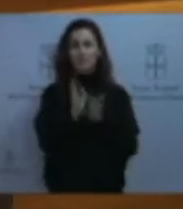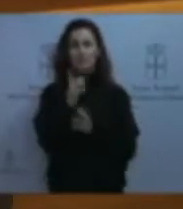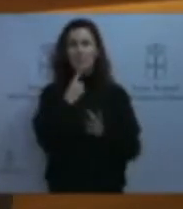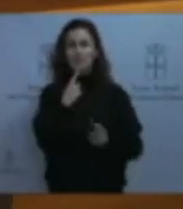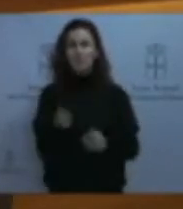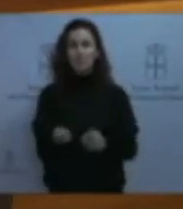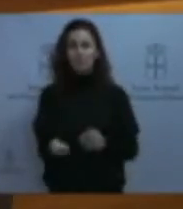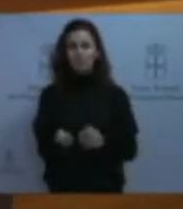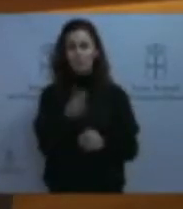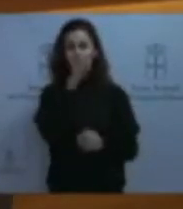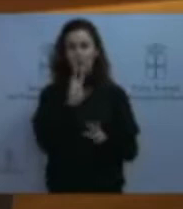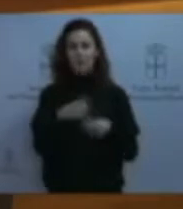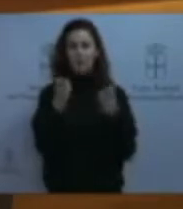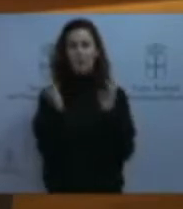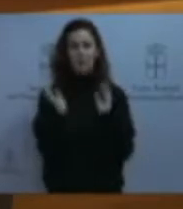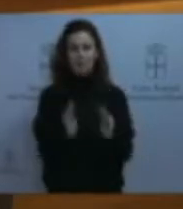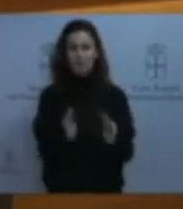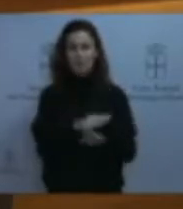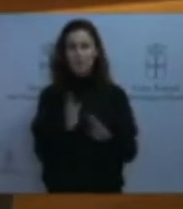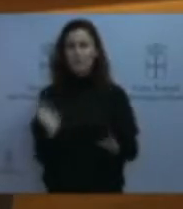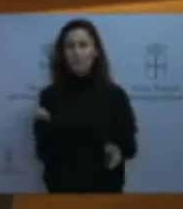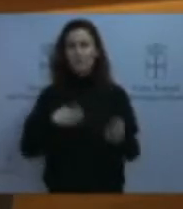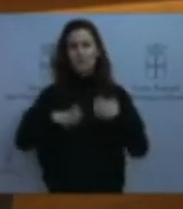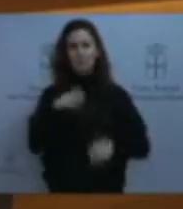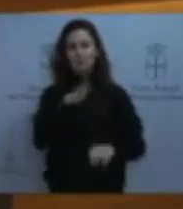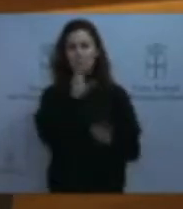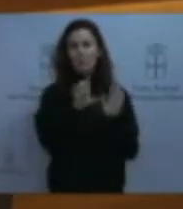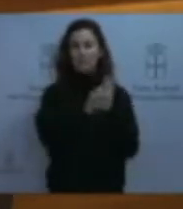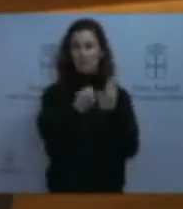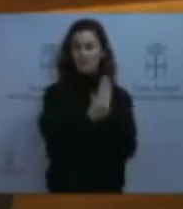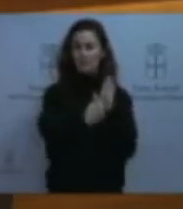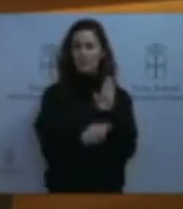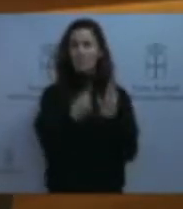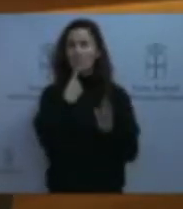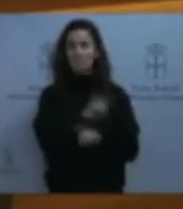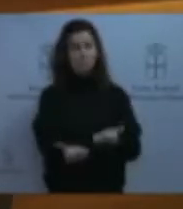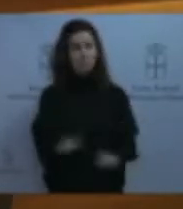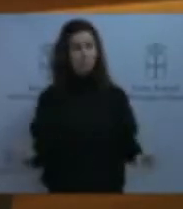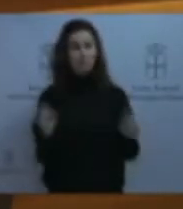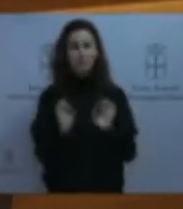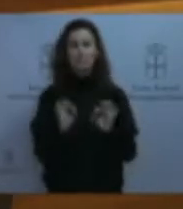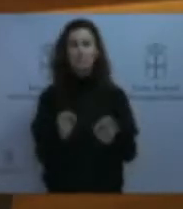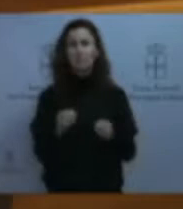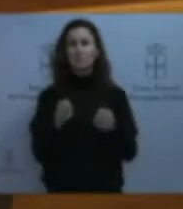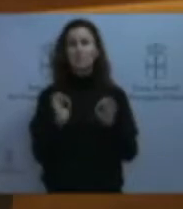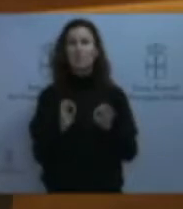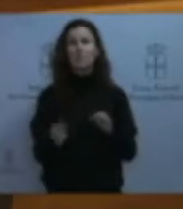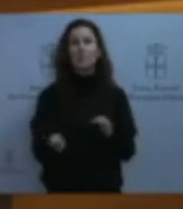pero su recuperación no es posible ahora con esta ley. Está prohibido. Está prohibido que se acoten al